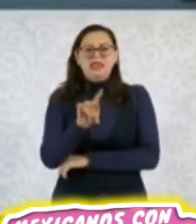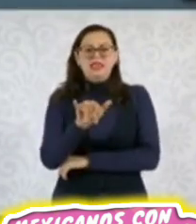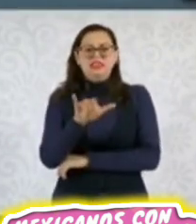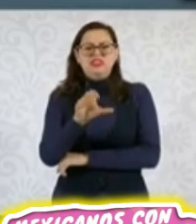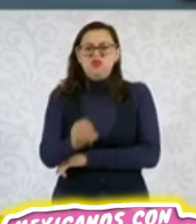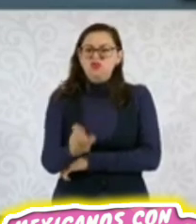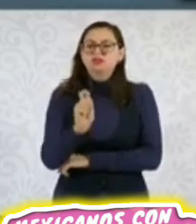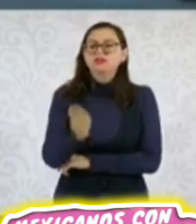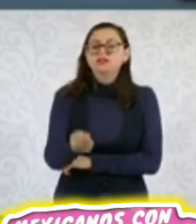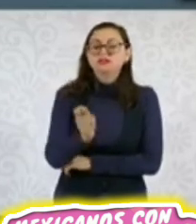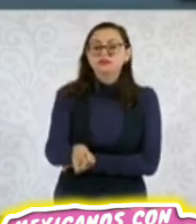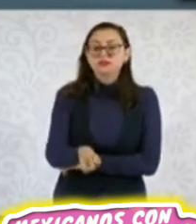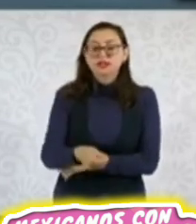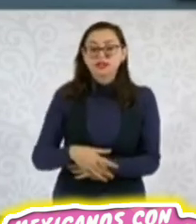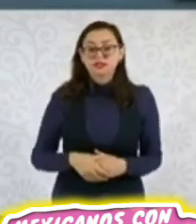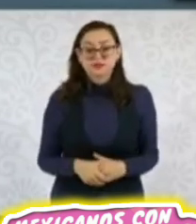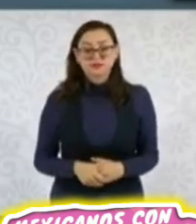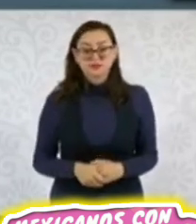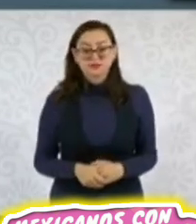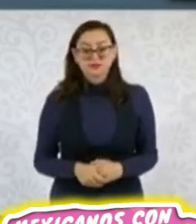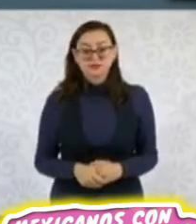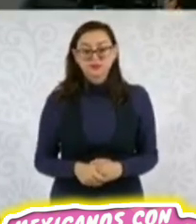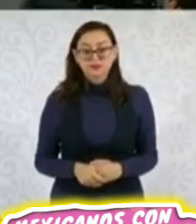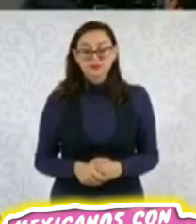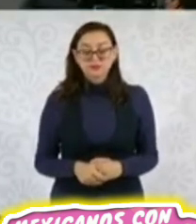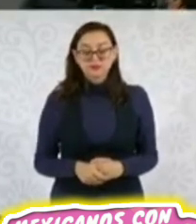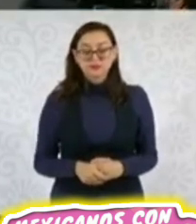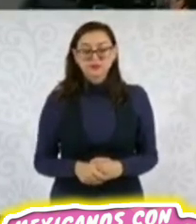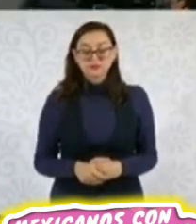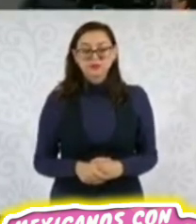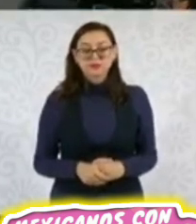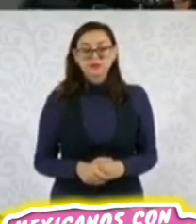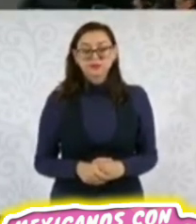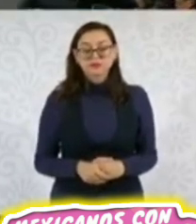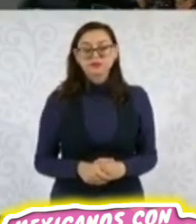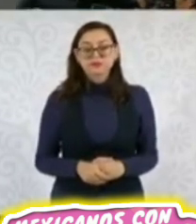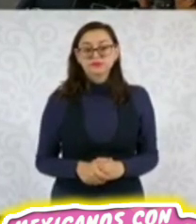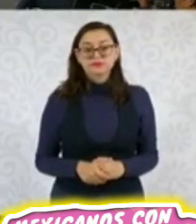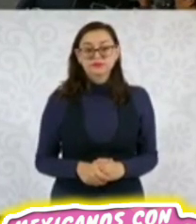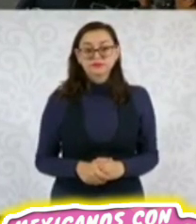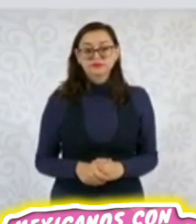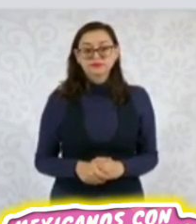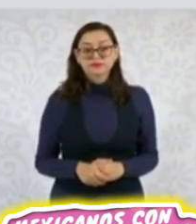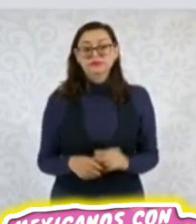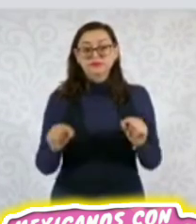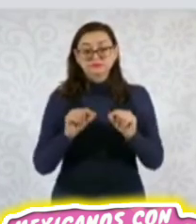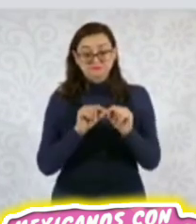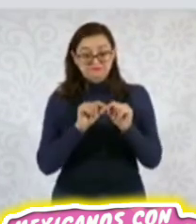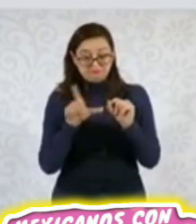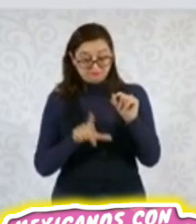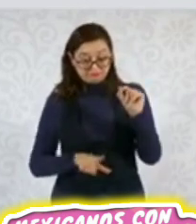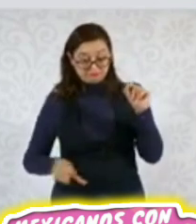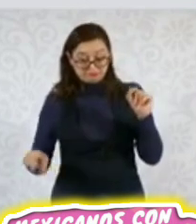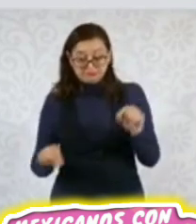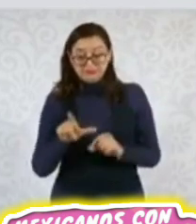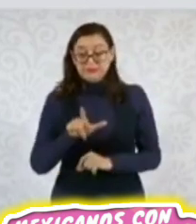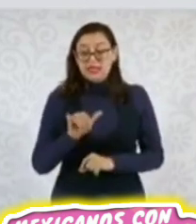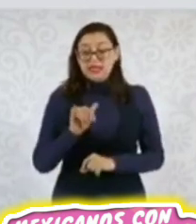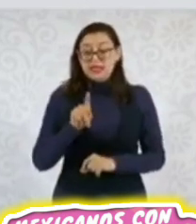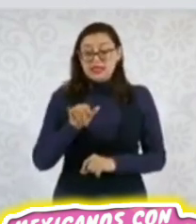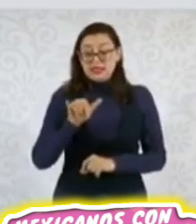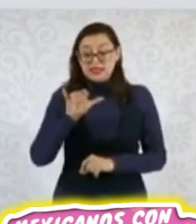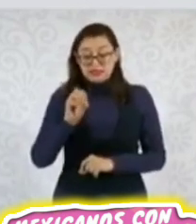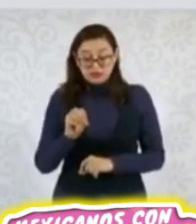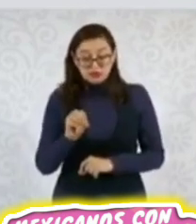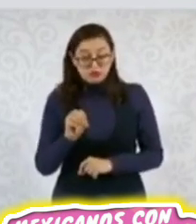consiste? Sí, el litio en nuestro país tiene características especiales.